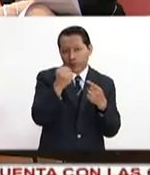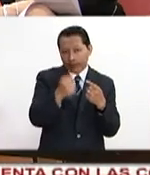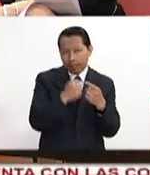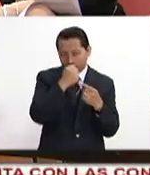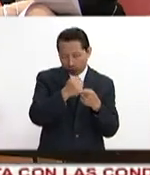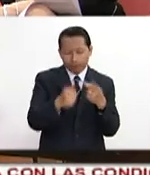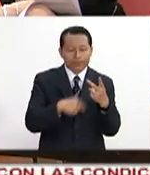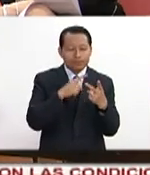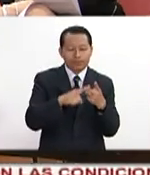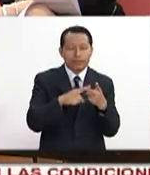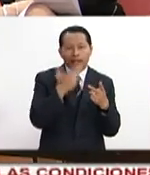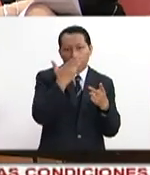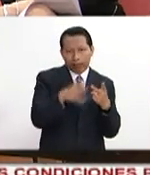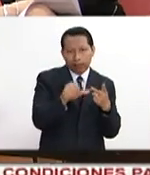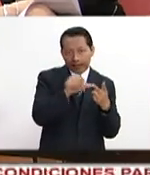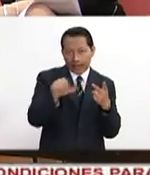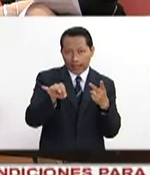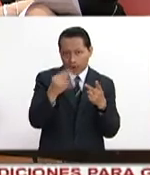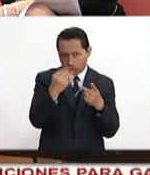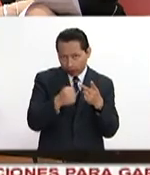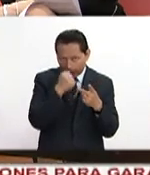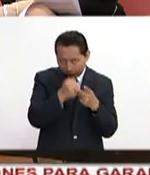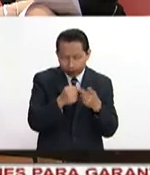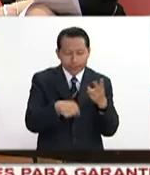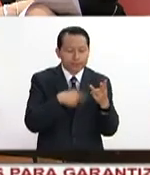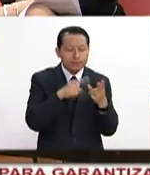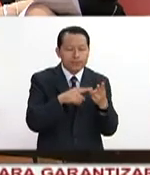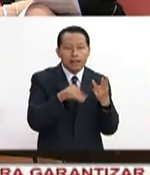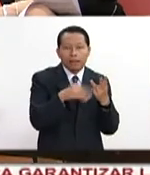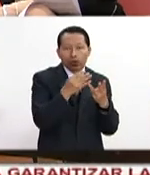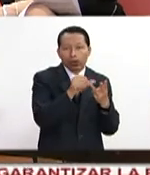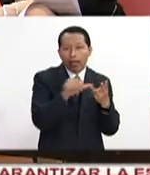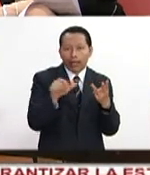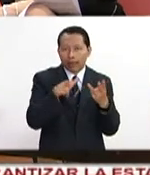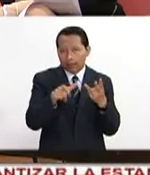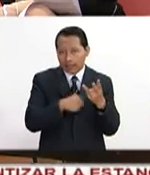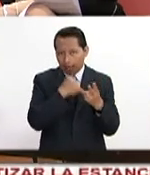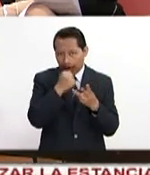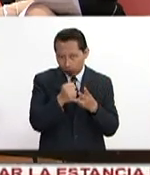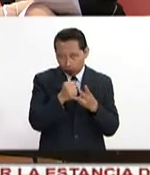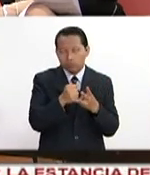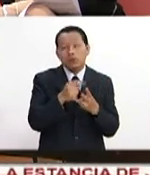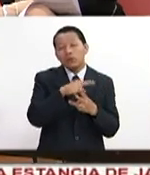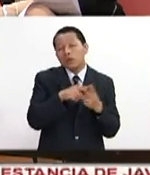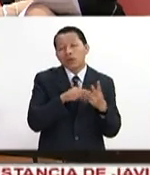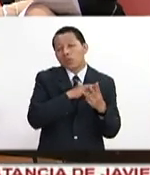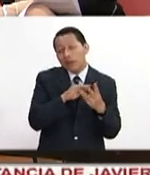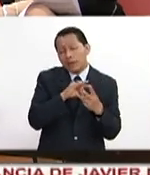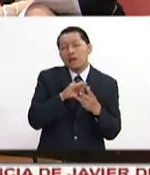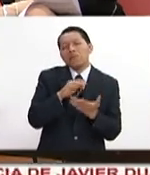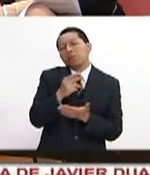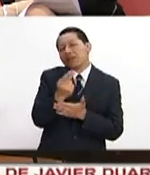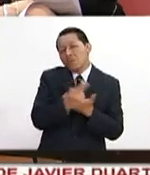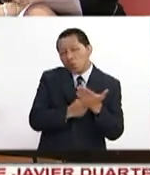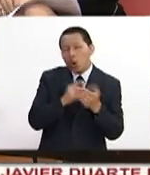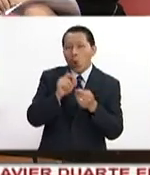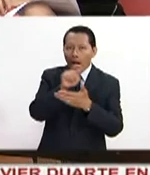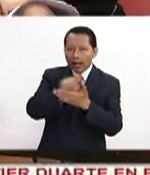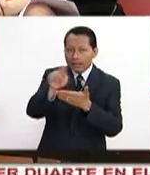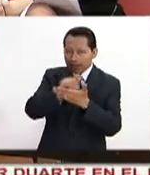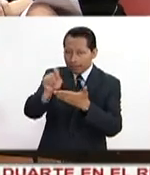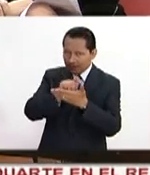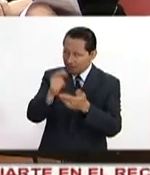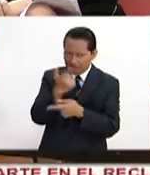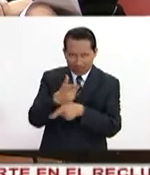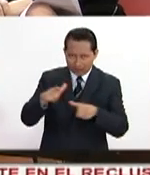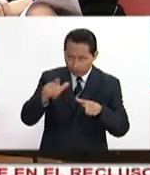y niños entre 10 y 14 y de 14 a 17 años. Es decir, ya sea a través de un dibujo o a través de un texto libre, podrán